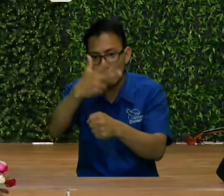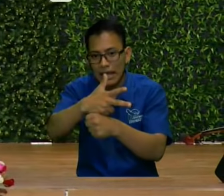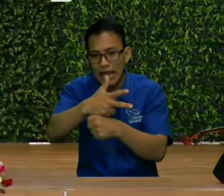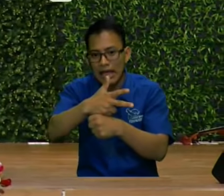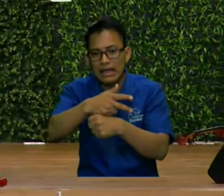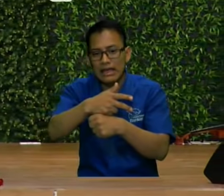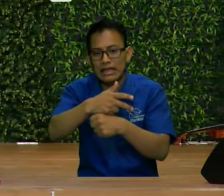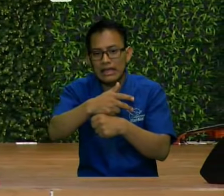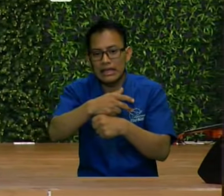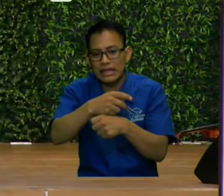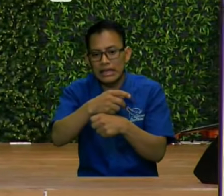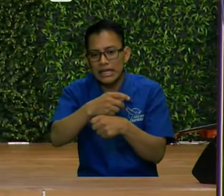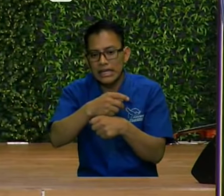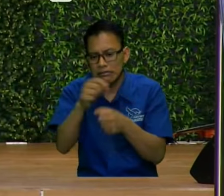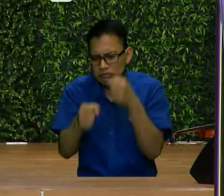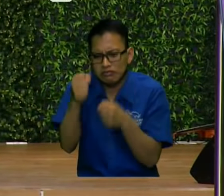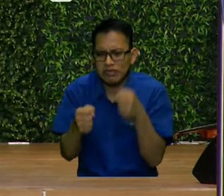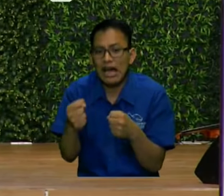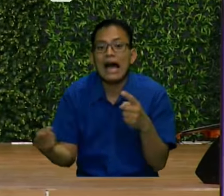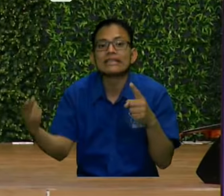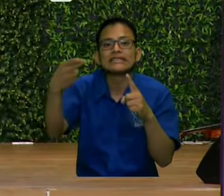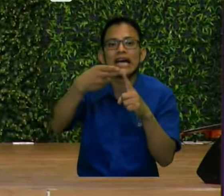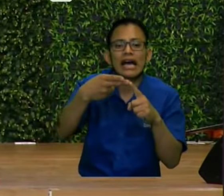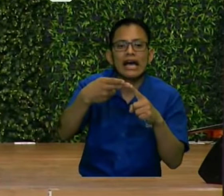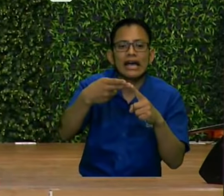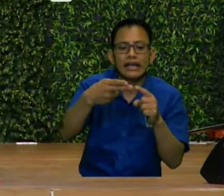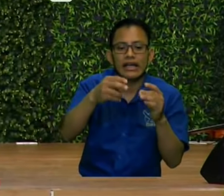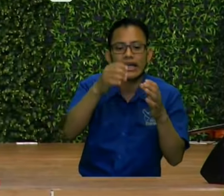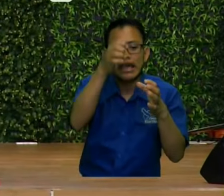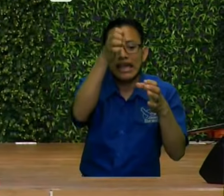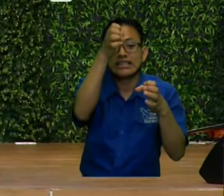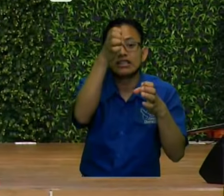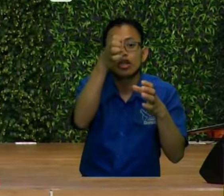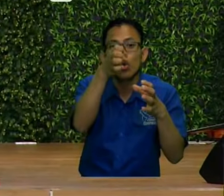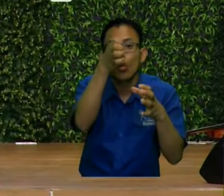menos. Echarse una carrera de aquí a Escuintla.